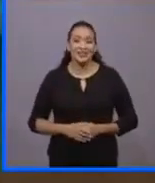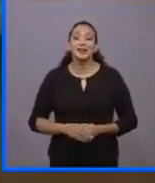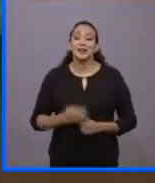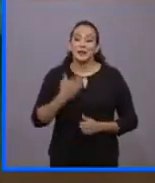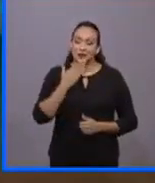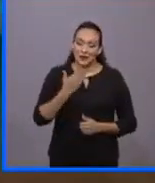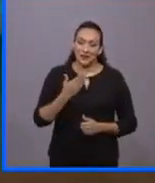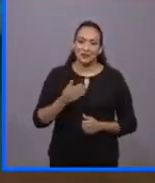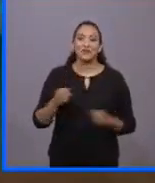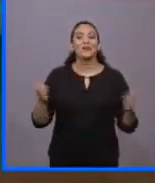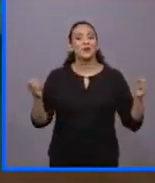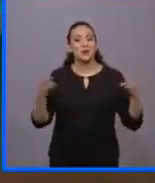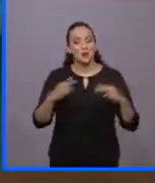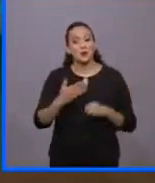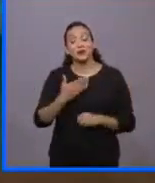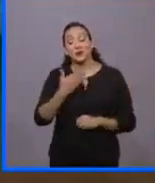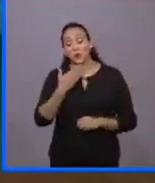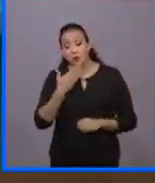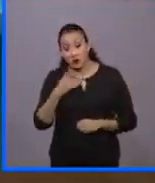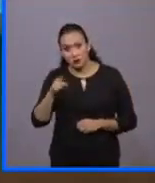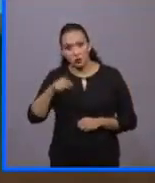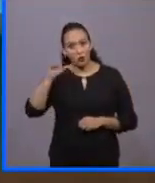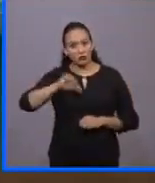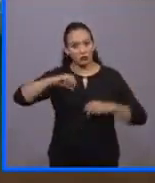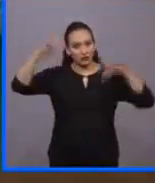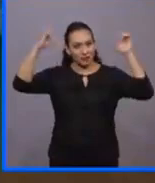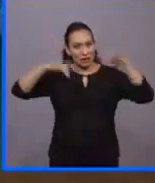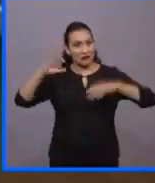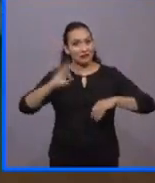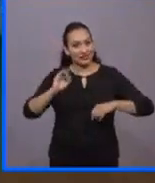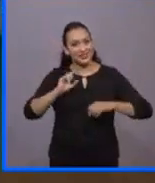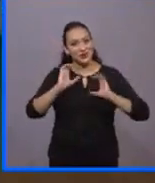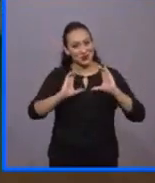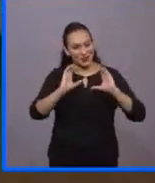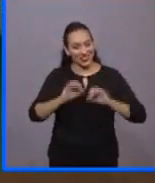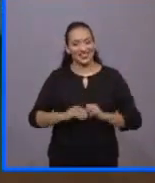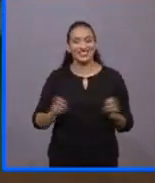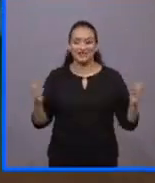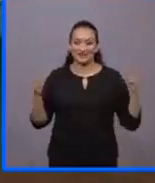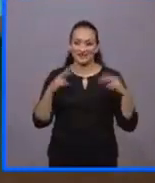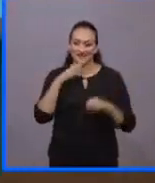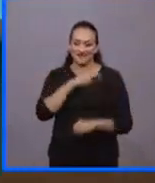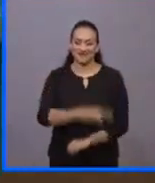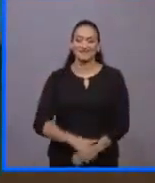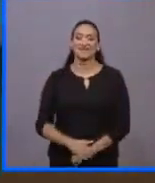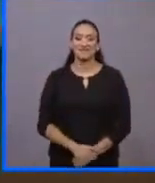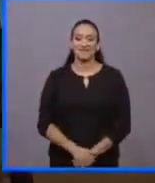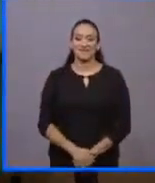nocturno. Tarde lluviosa en el centro del país, tome sus precauciones. Hasta pronto.